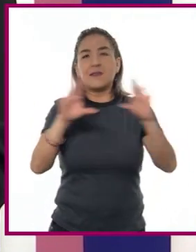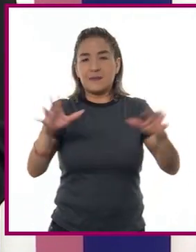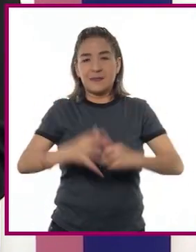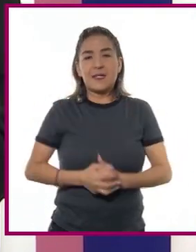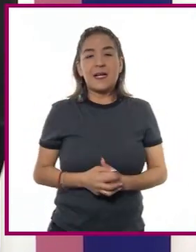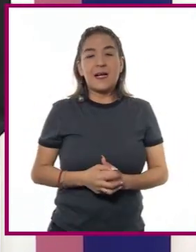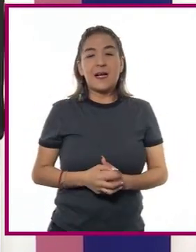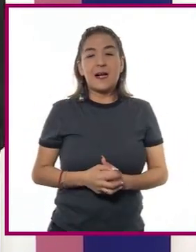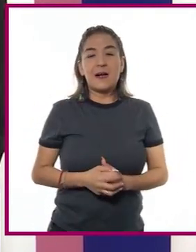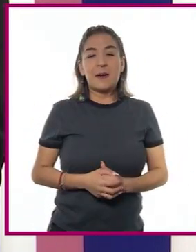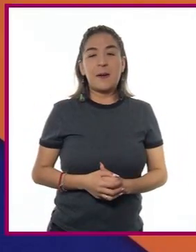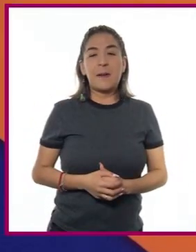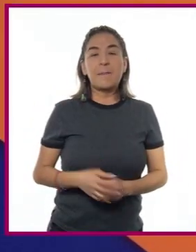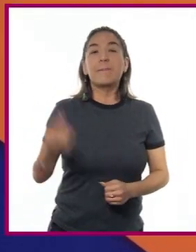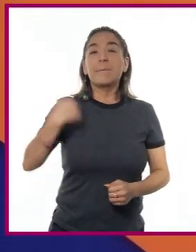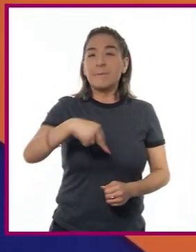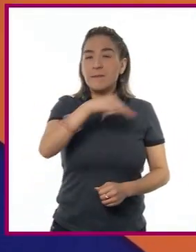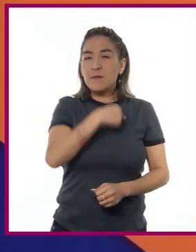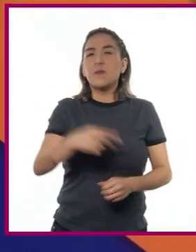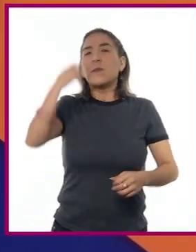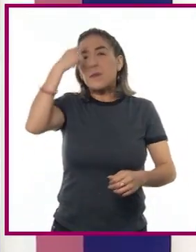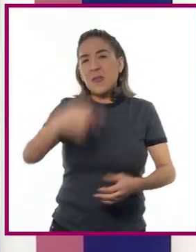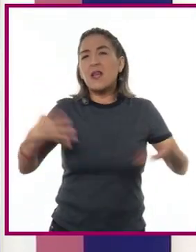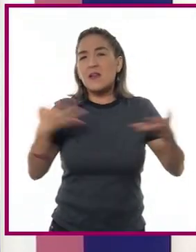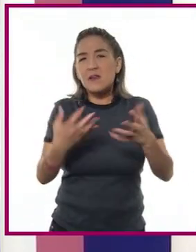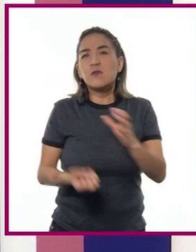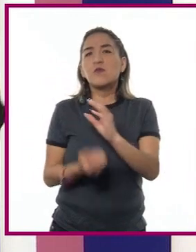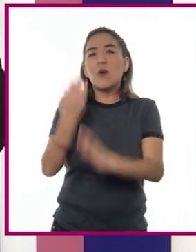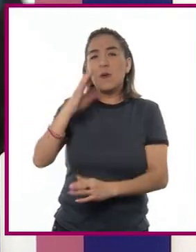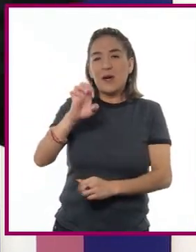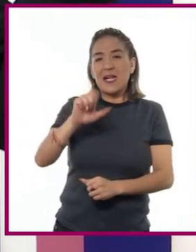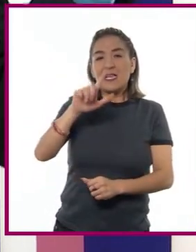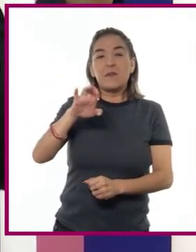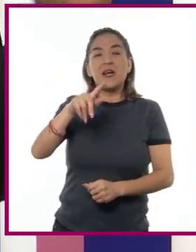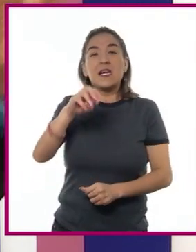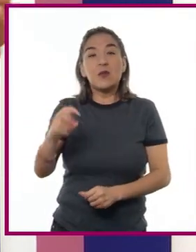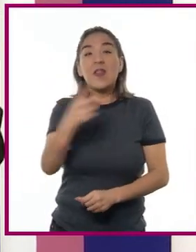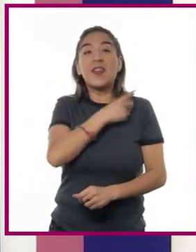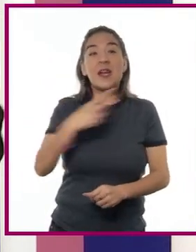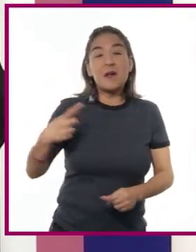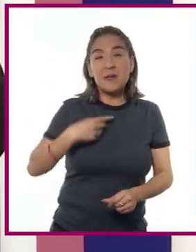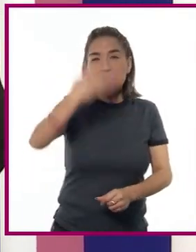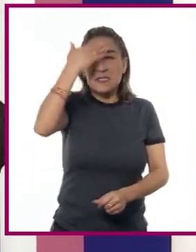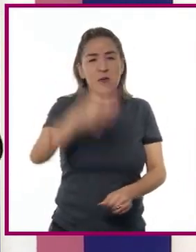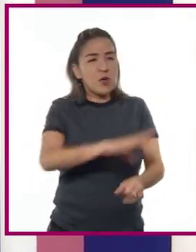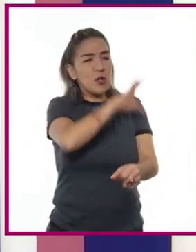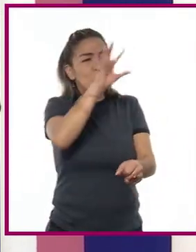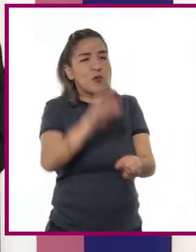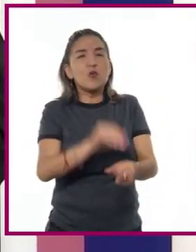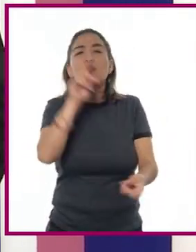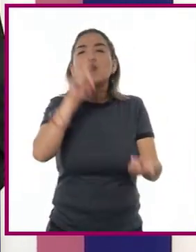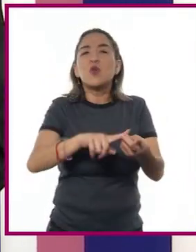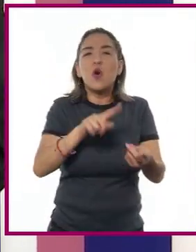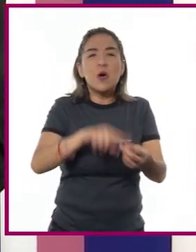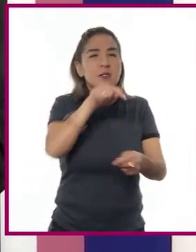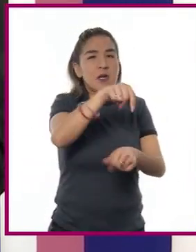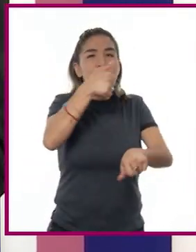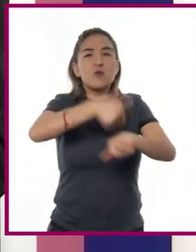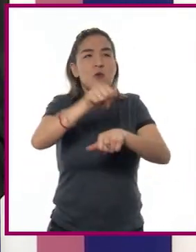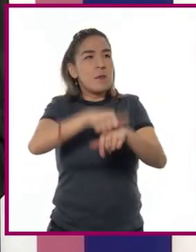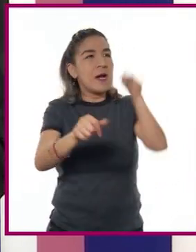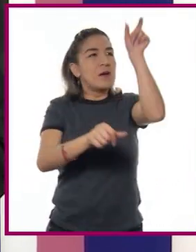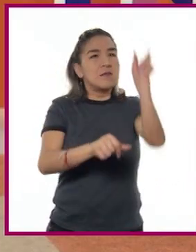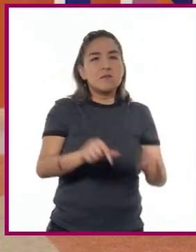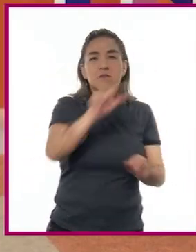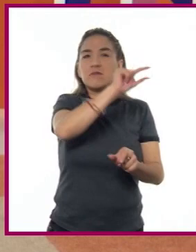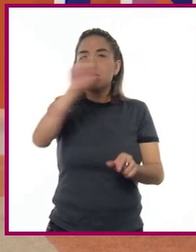supuesto. Para nosotros poder hacer un nuevo elemento, tenemos que saber, obviamente, dónde está posicionado el nuevo elemento que